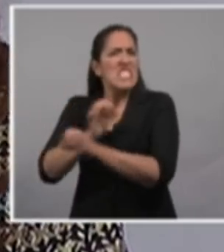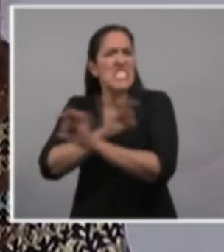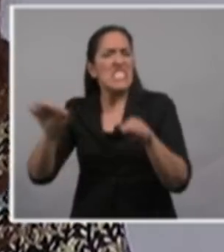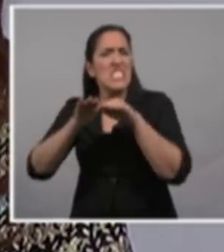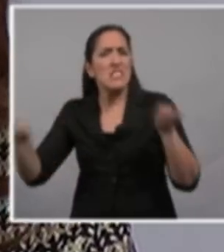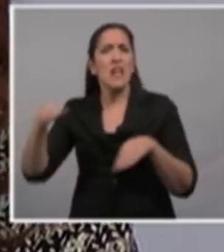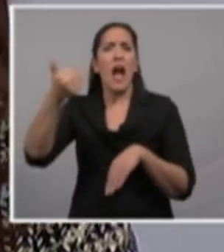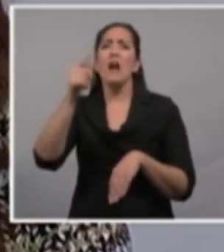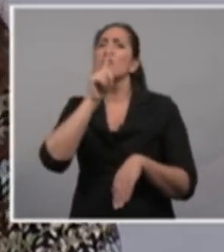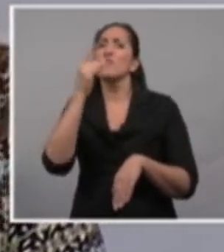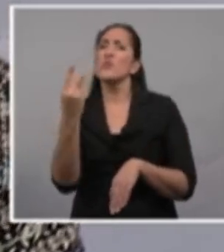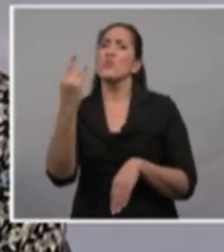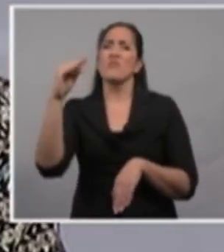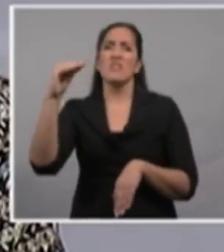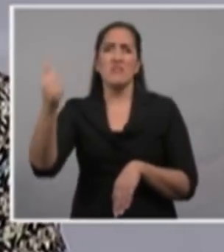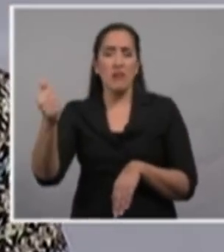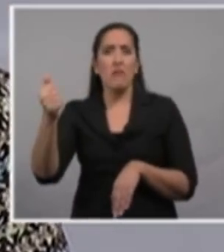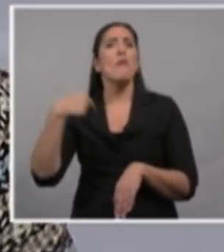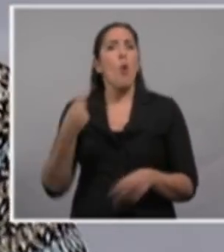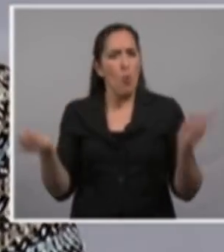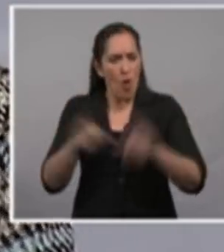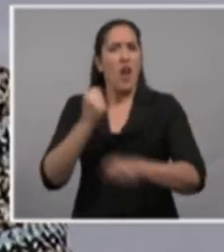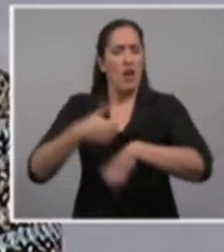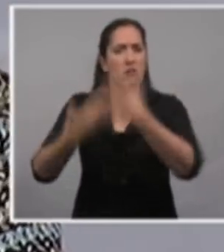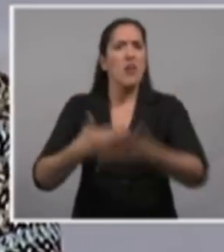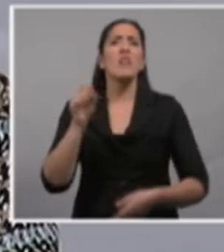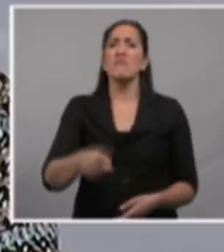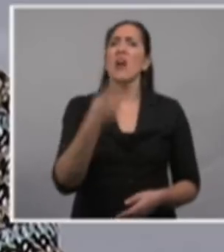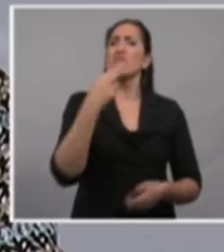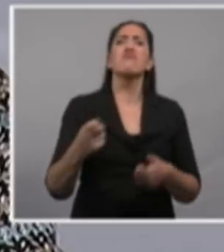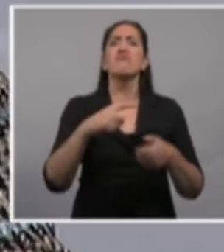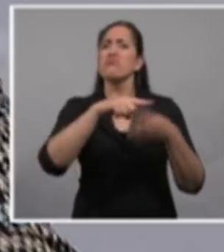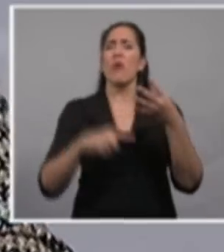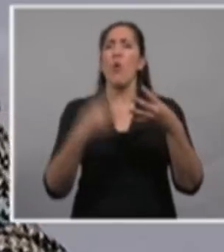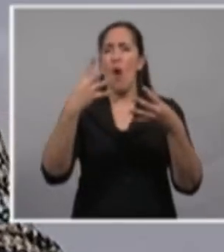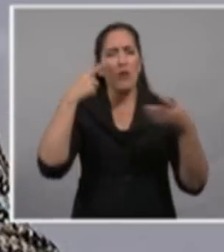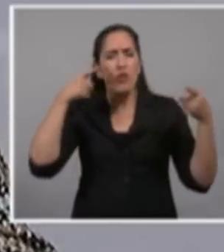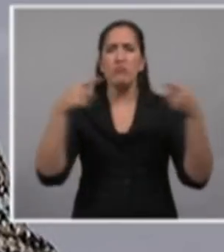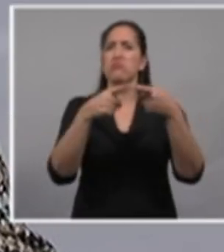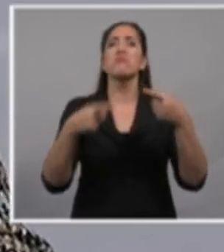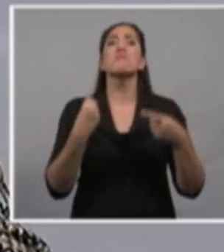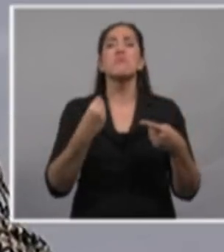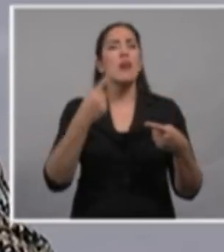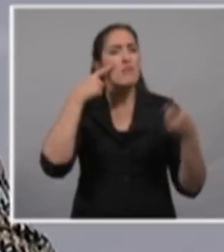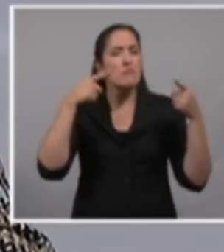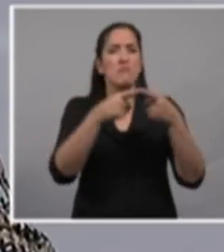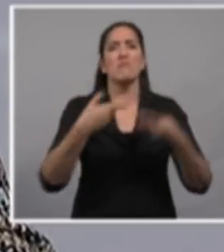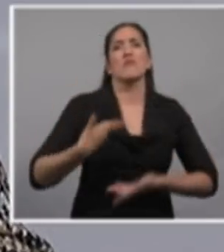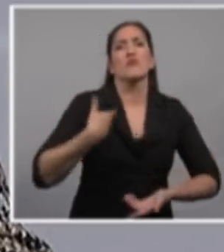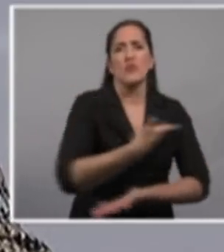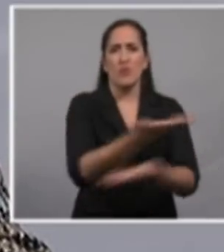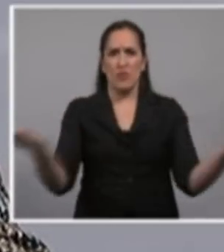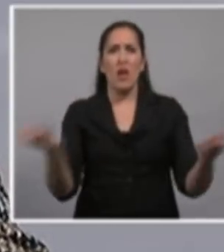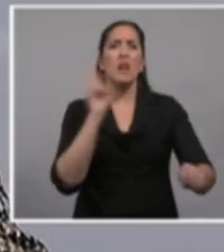principios básicos argentinos: energía nuclear como principio social